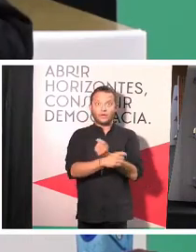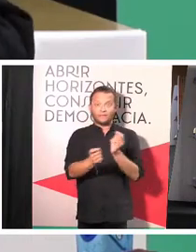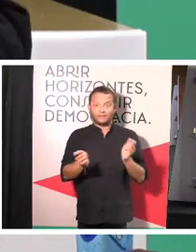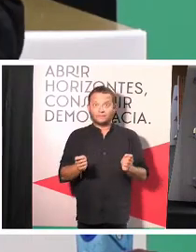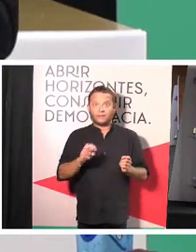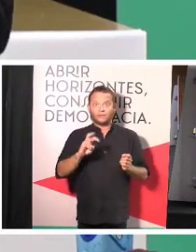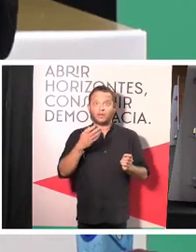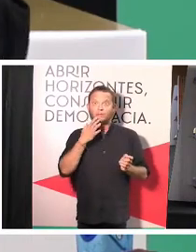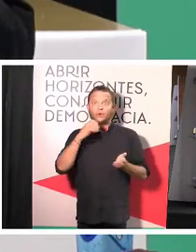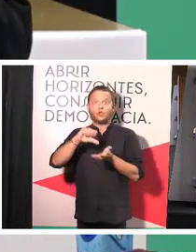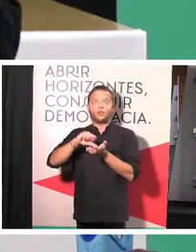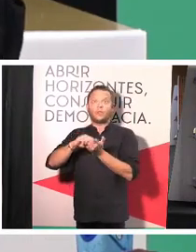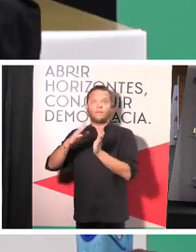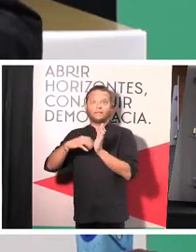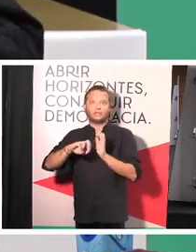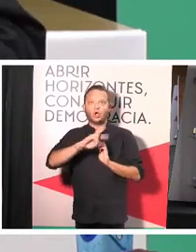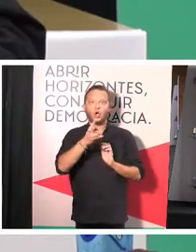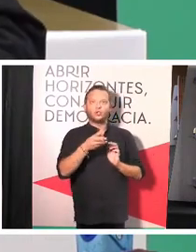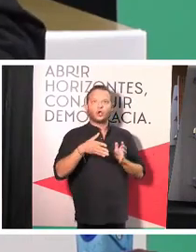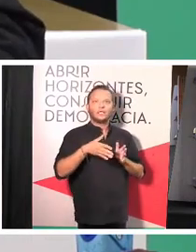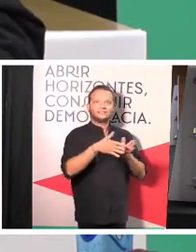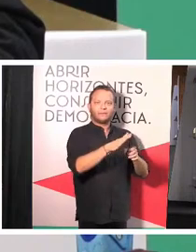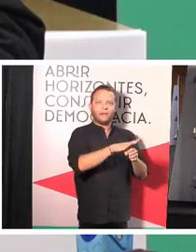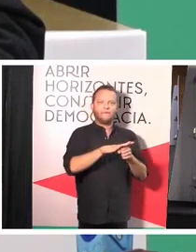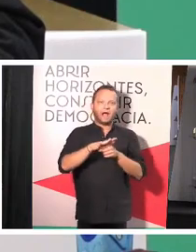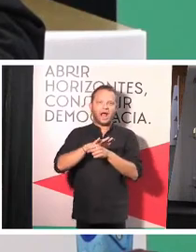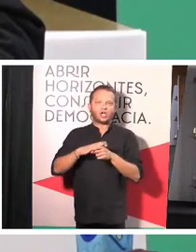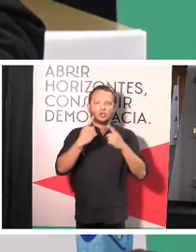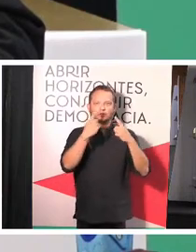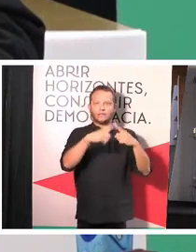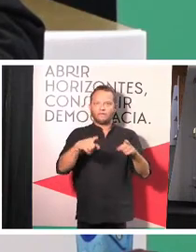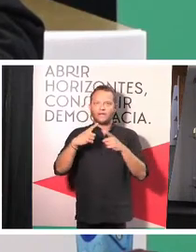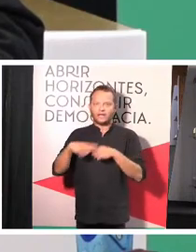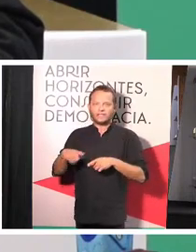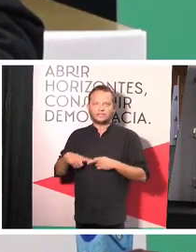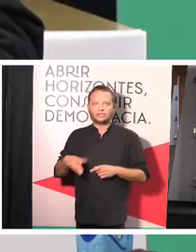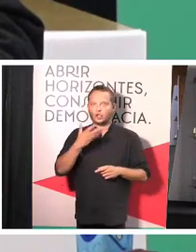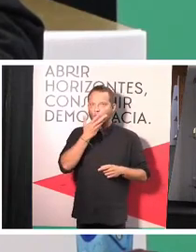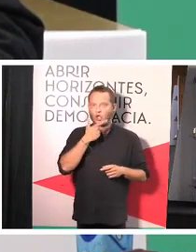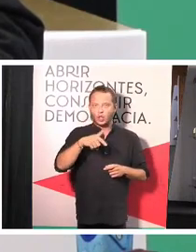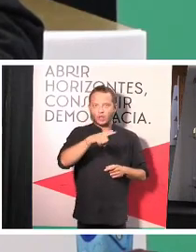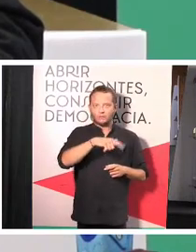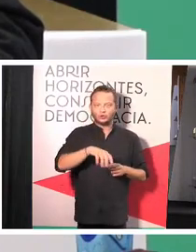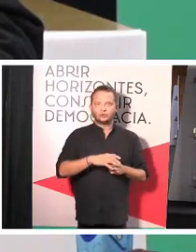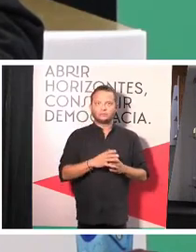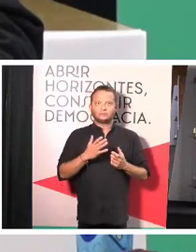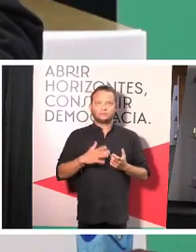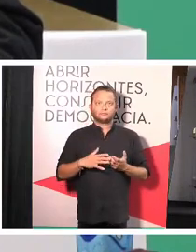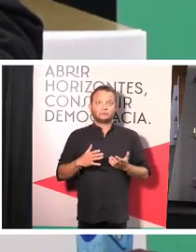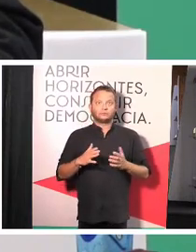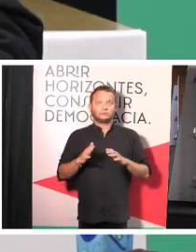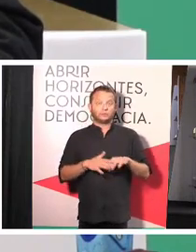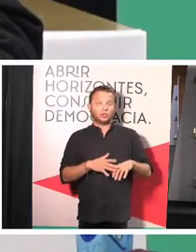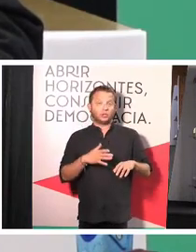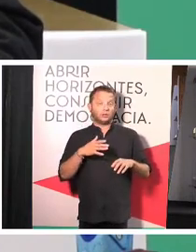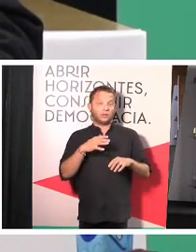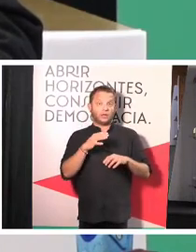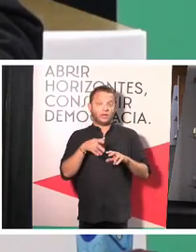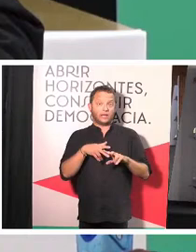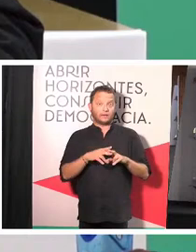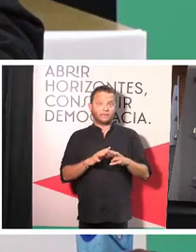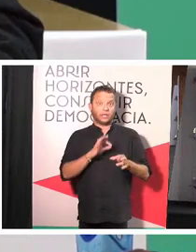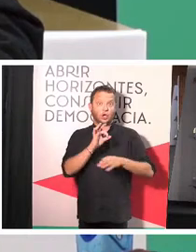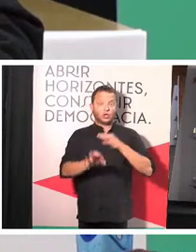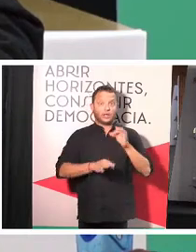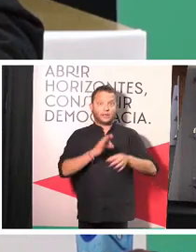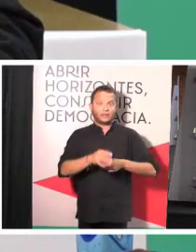Ciutat Vella con repartidores de la Eixample y distintos barrios. Pero en cualquier caso, más allá de las herramientas organizativas que te